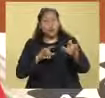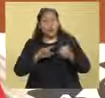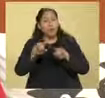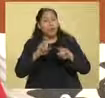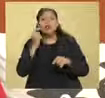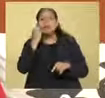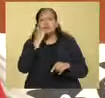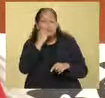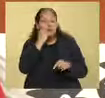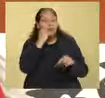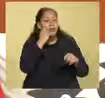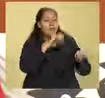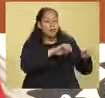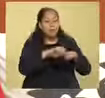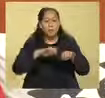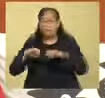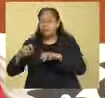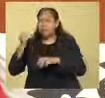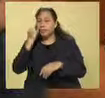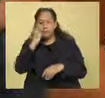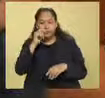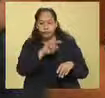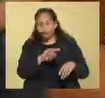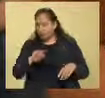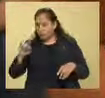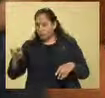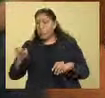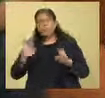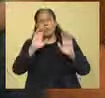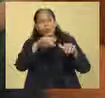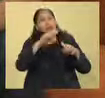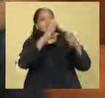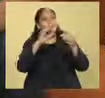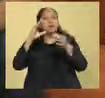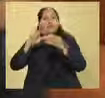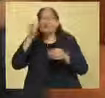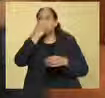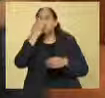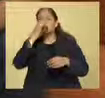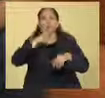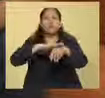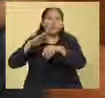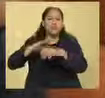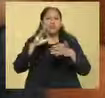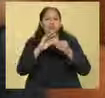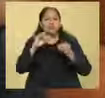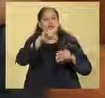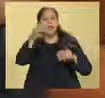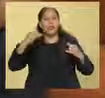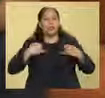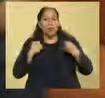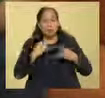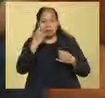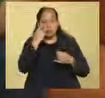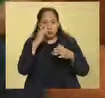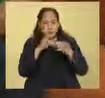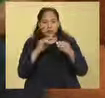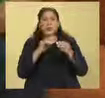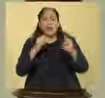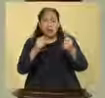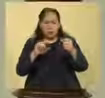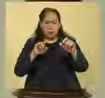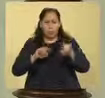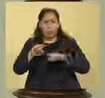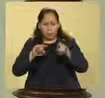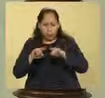marca no importa cuál sea tu patrocinador puede sumarse a ir a dar pláticas con las escuelas a las escuelas con los jóvenes explicarles lo importante que es